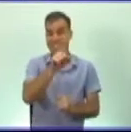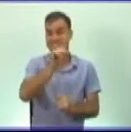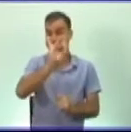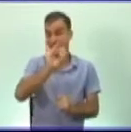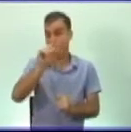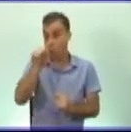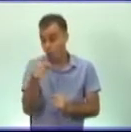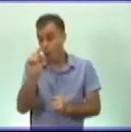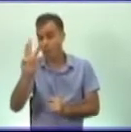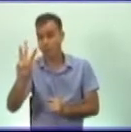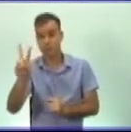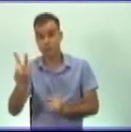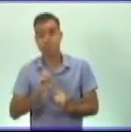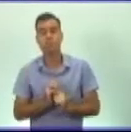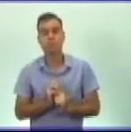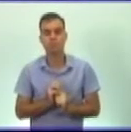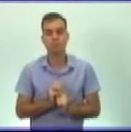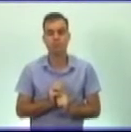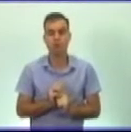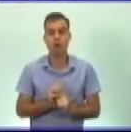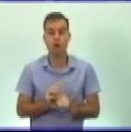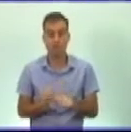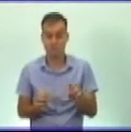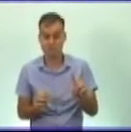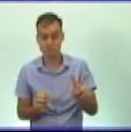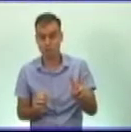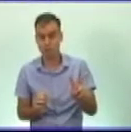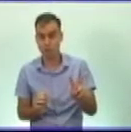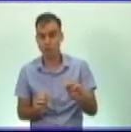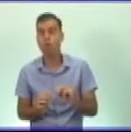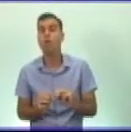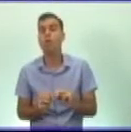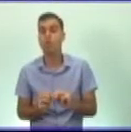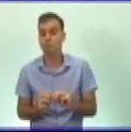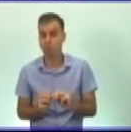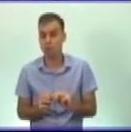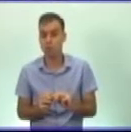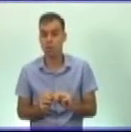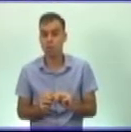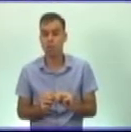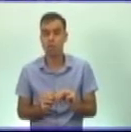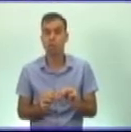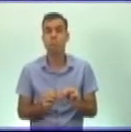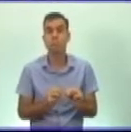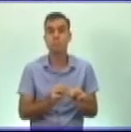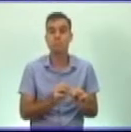17,32, y en el volumen, ¿verdad?, que nos dio